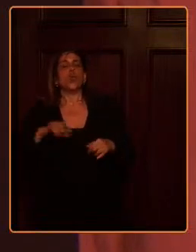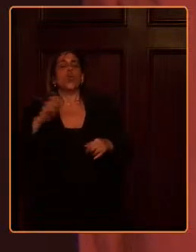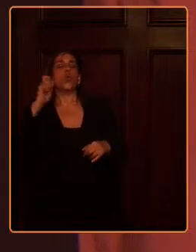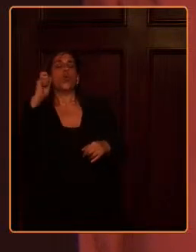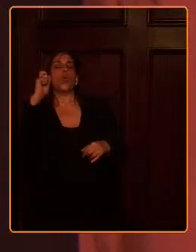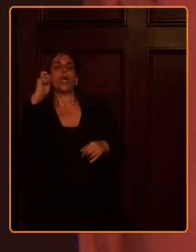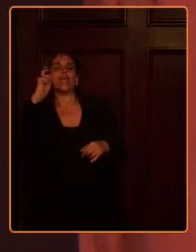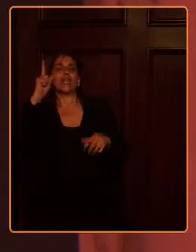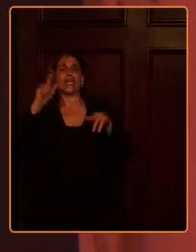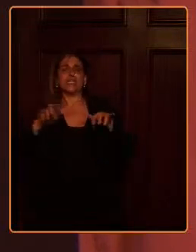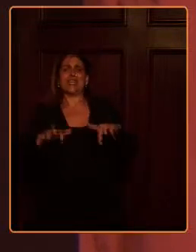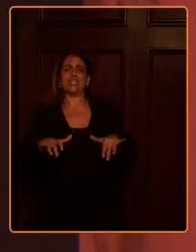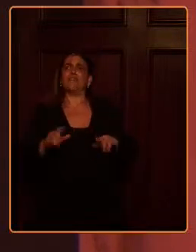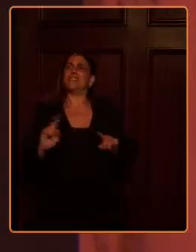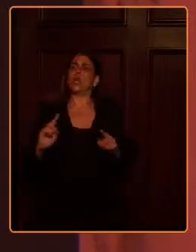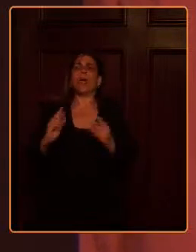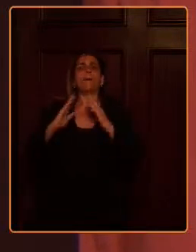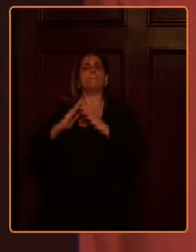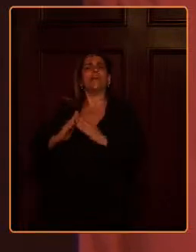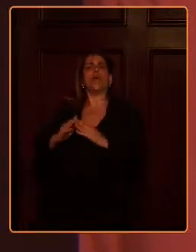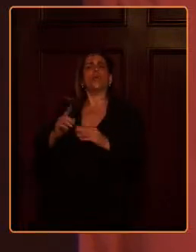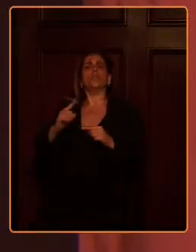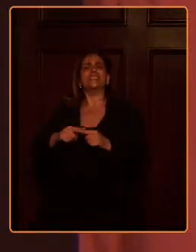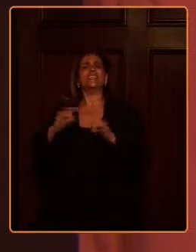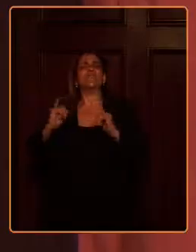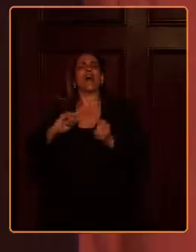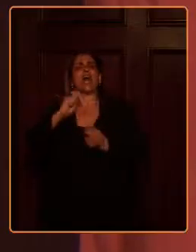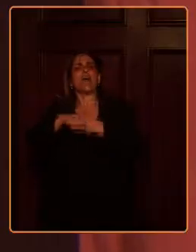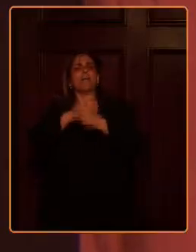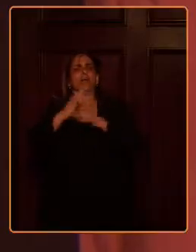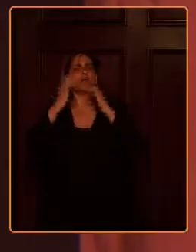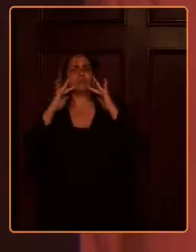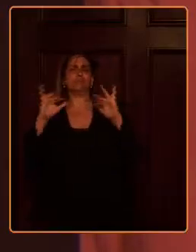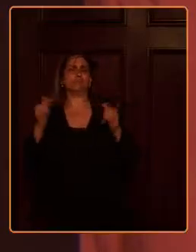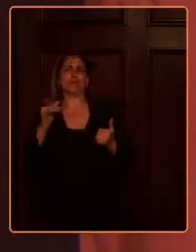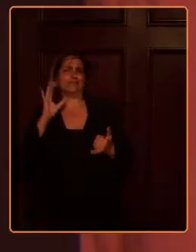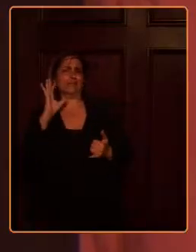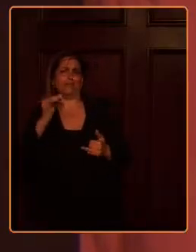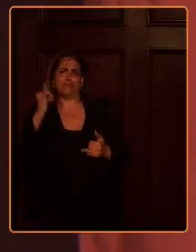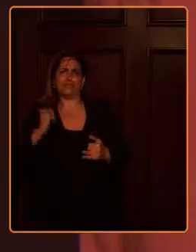artificial, la pregunta no es si la inteligencia artificial va a cambiar la educación,